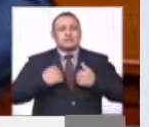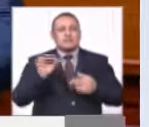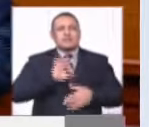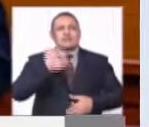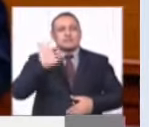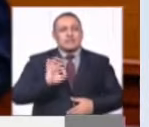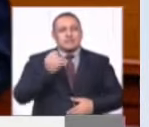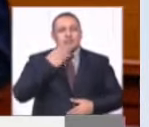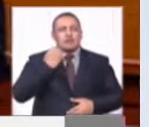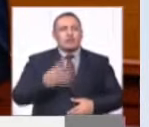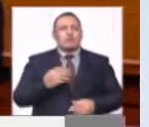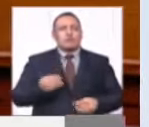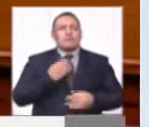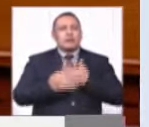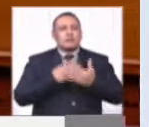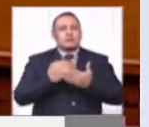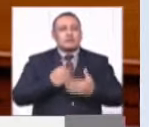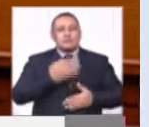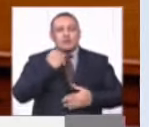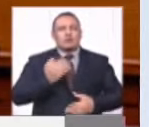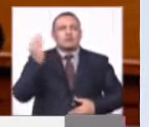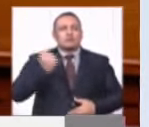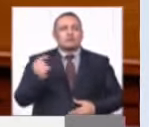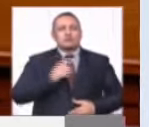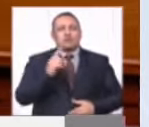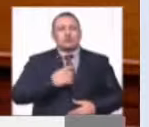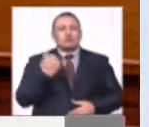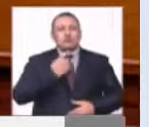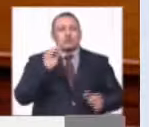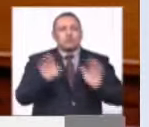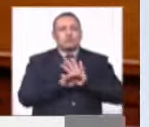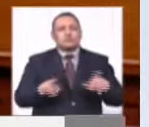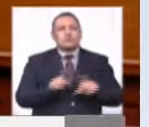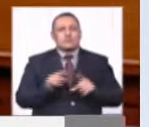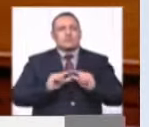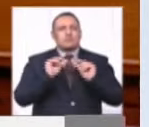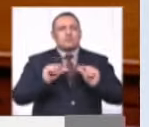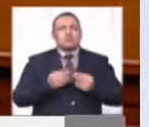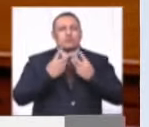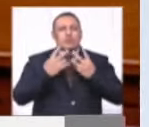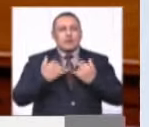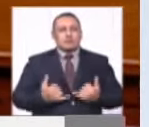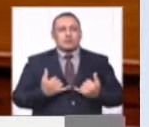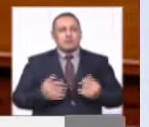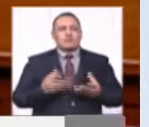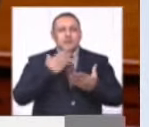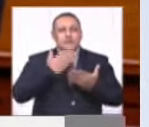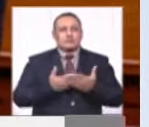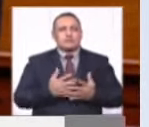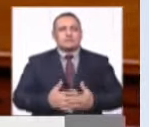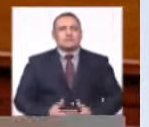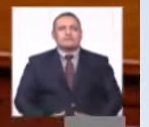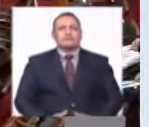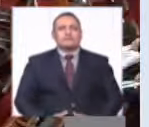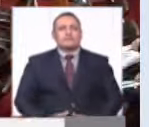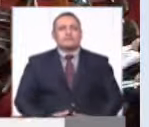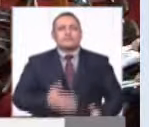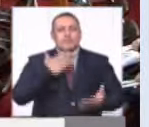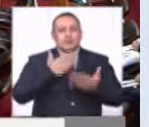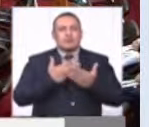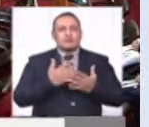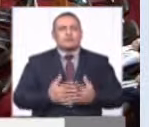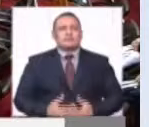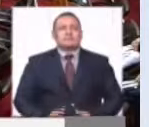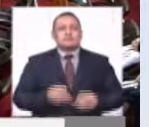intereses mejorados para que pueda tener una pensión digna y no solamente, digamos, migajas como la actualmente estamos viendo. Gracias, presidente. Gracias,